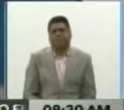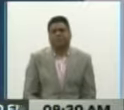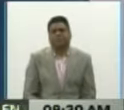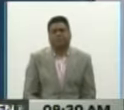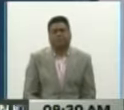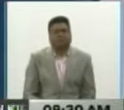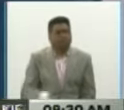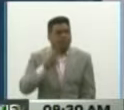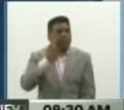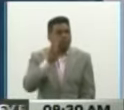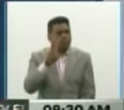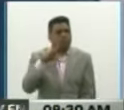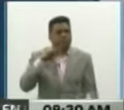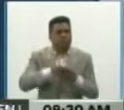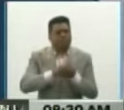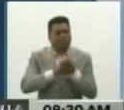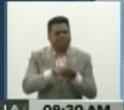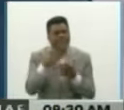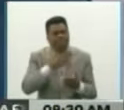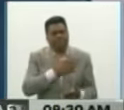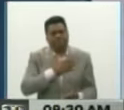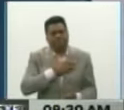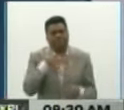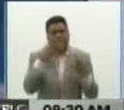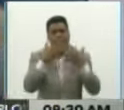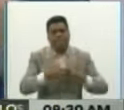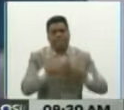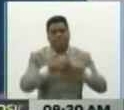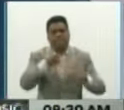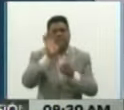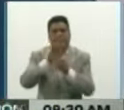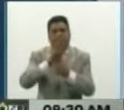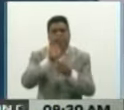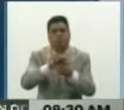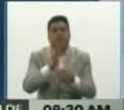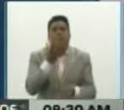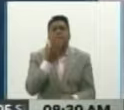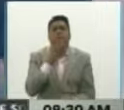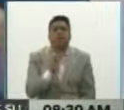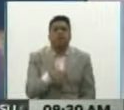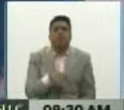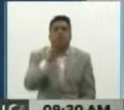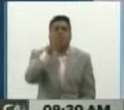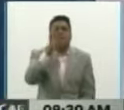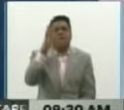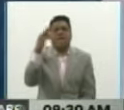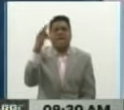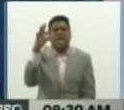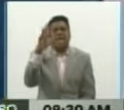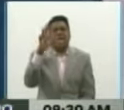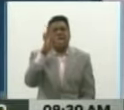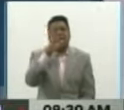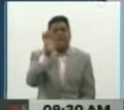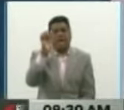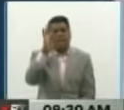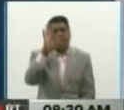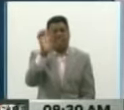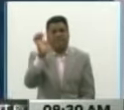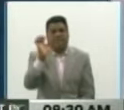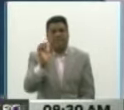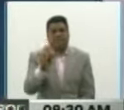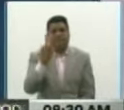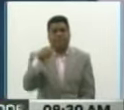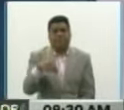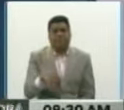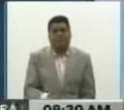los compañeros de empresas polares, en algunas empresas, por lo menos los compañeros de EFE, compañeros de cereales, también hay un boicot